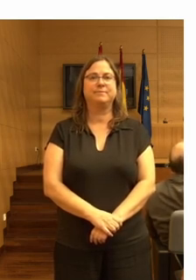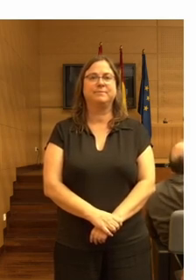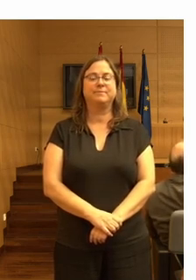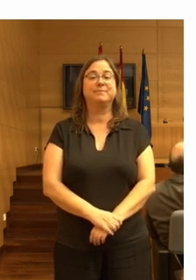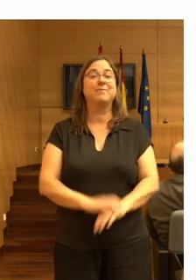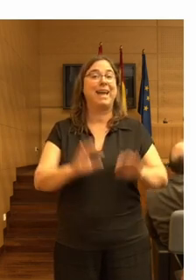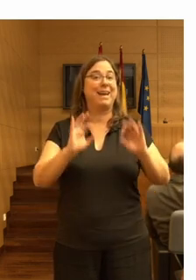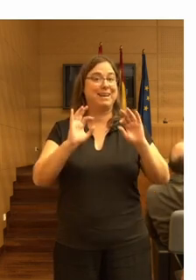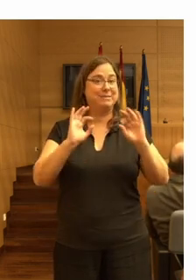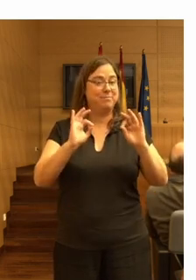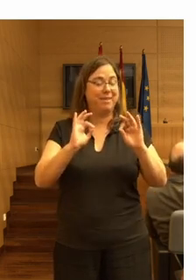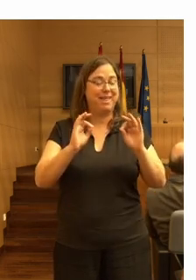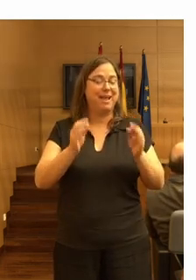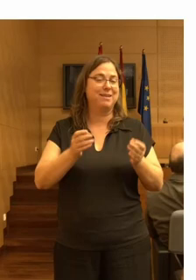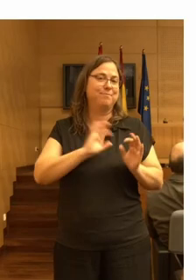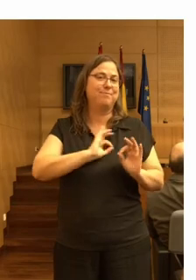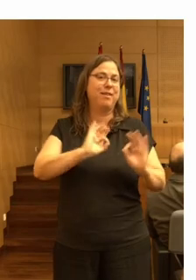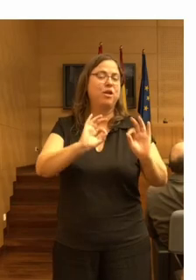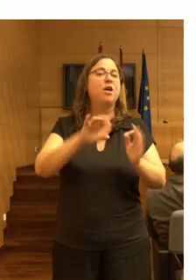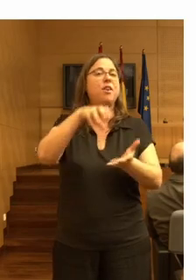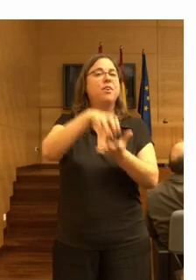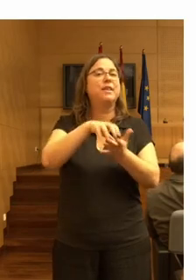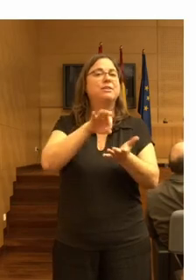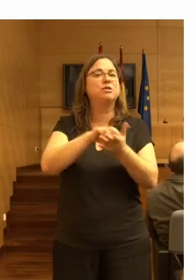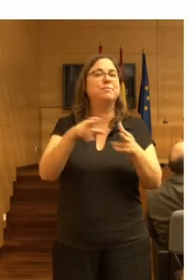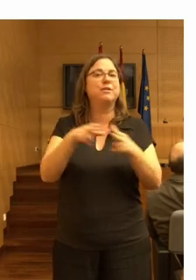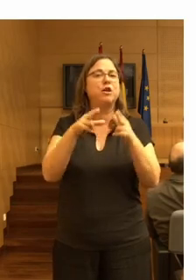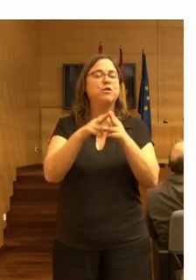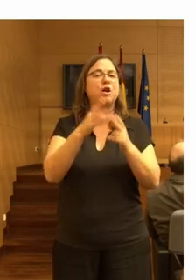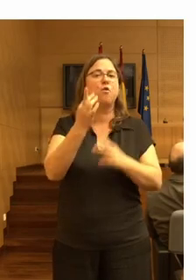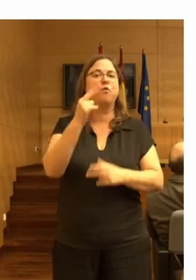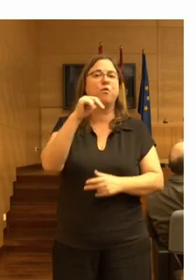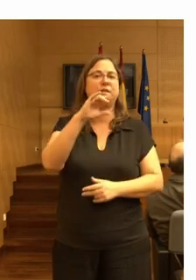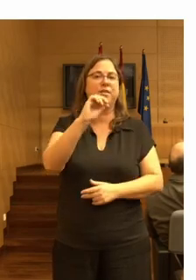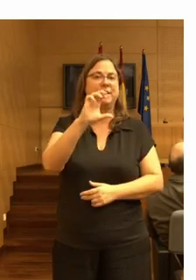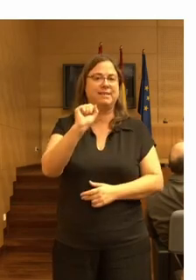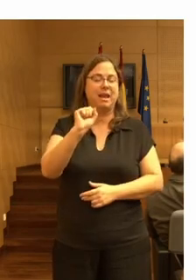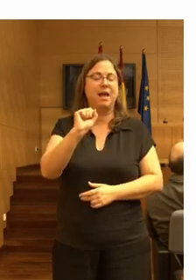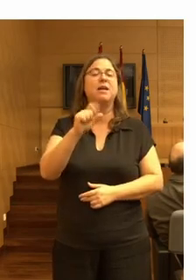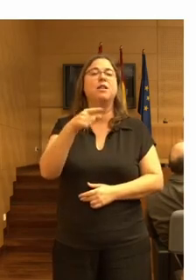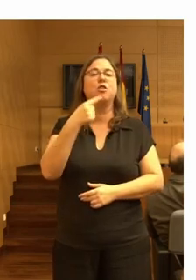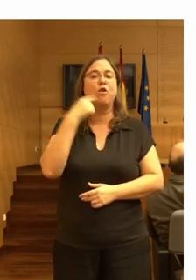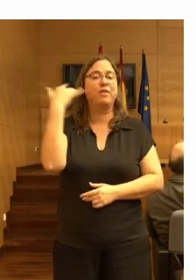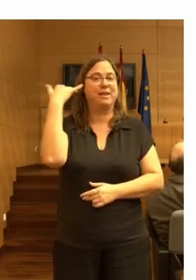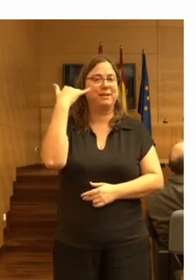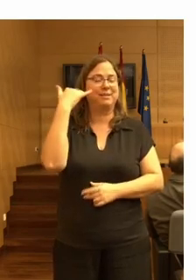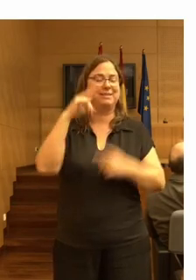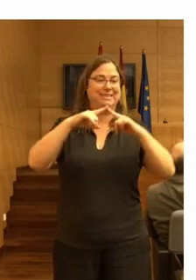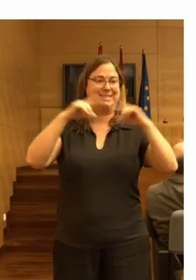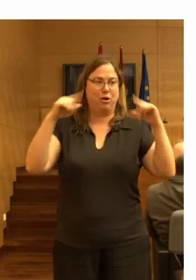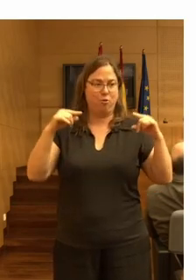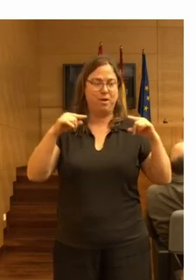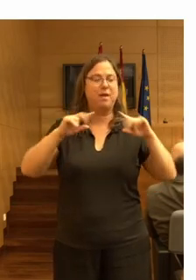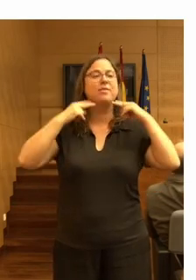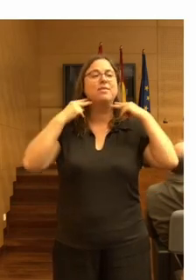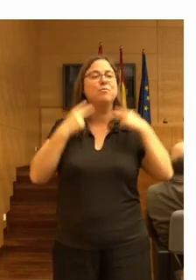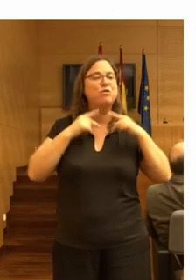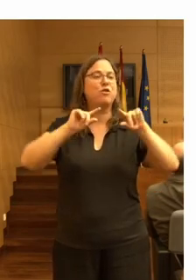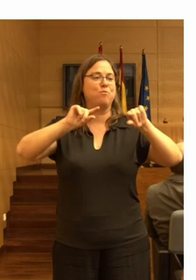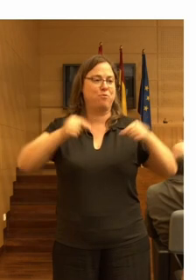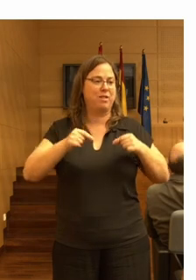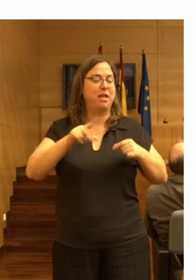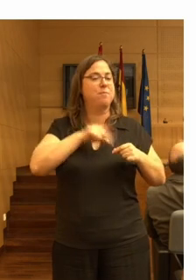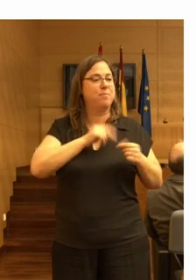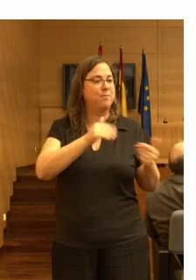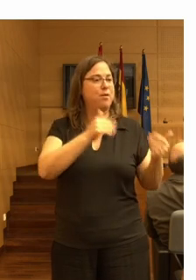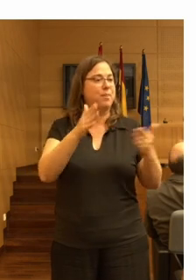Tiene mención especial el Centro de Servicios Sociales La Fuencisla de Segovia, de la Diputación Provincial. Entrega